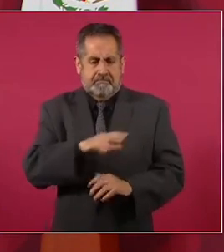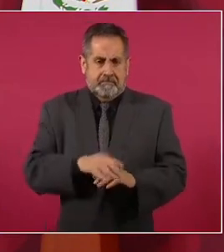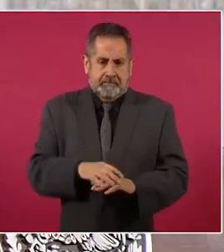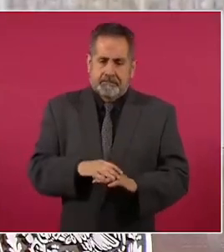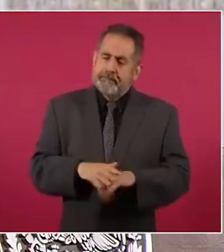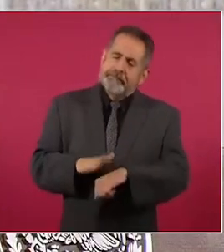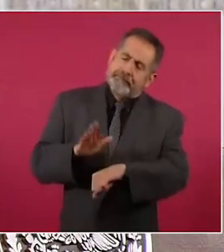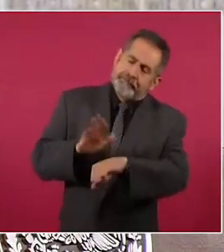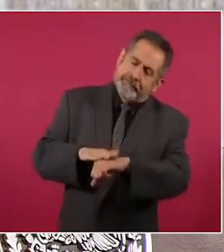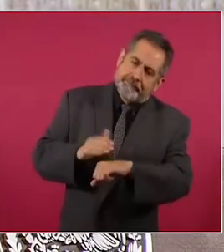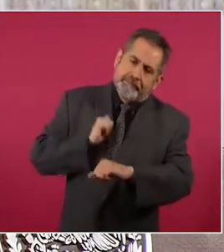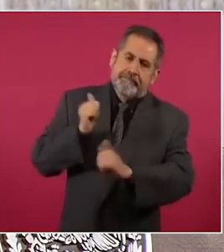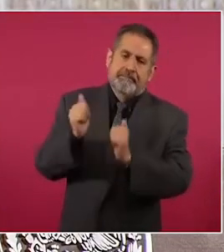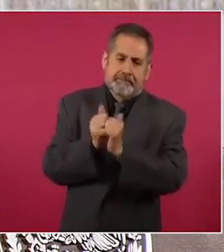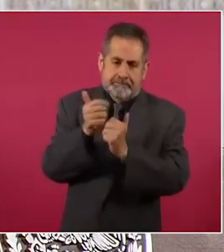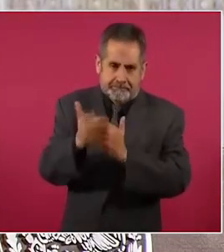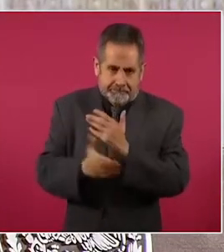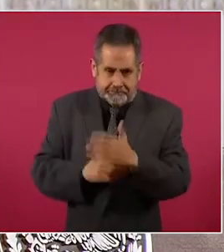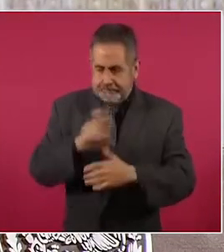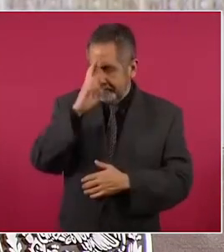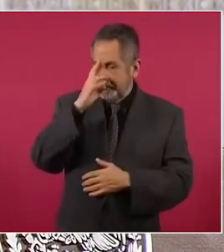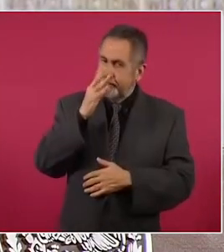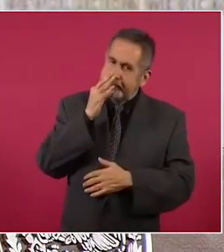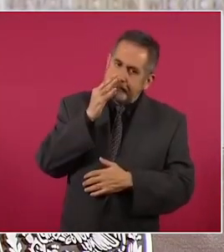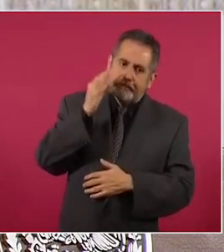Aprovecho respetuosamente.